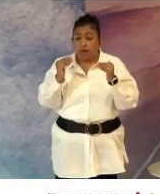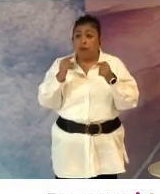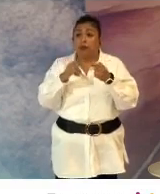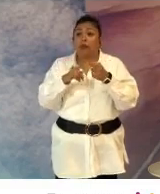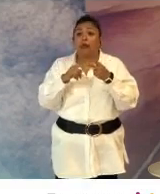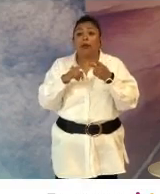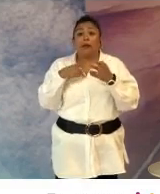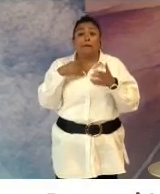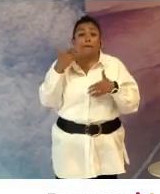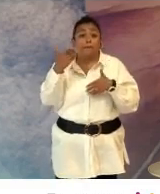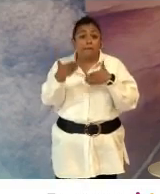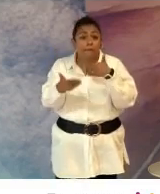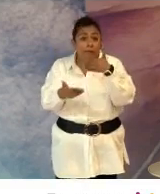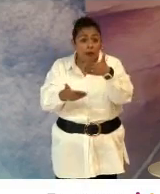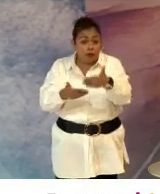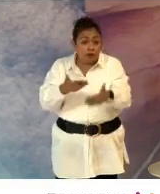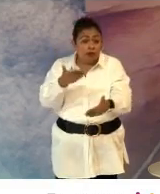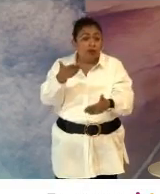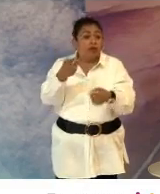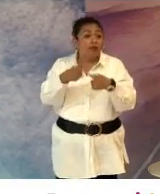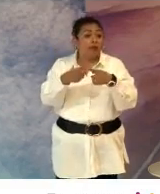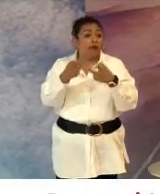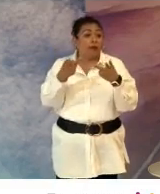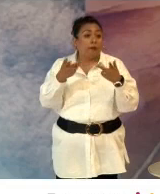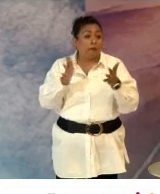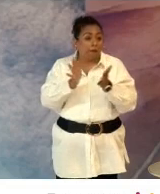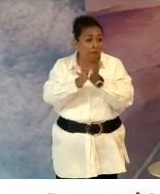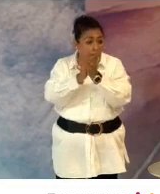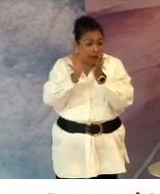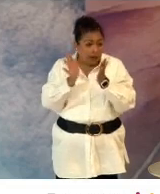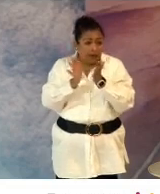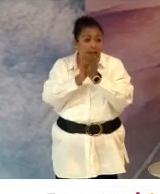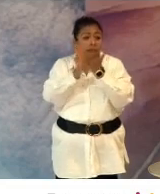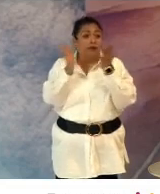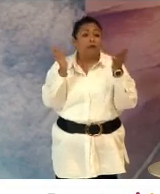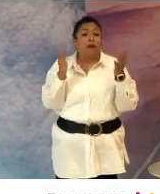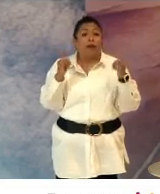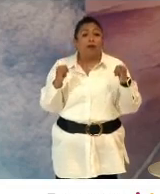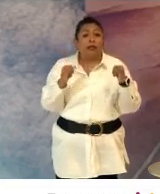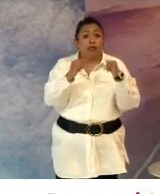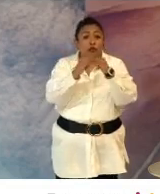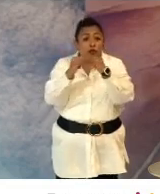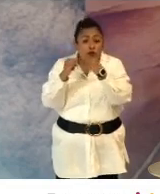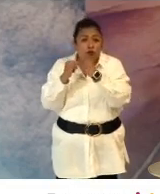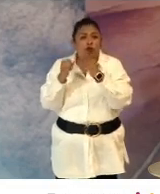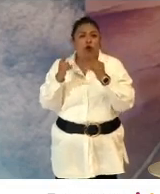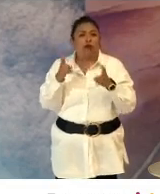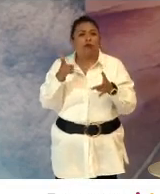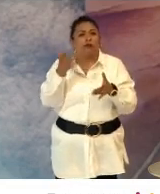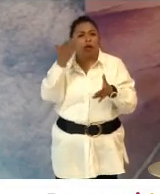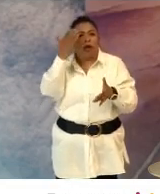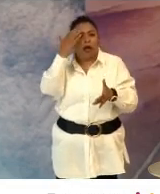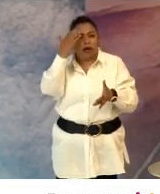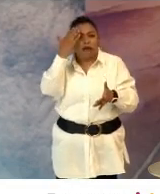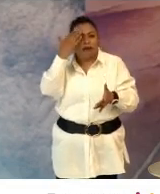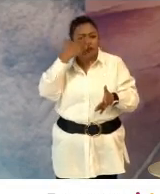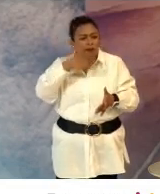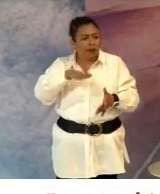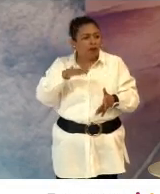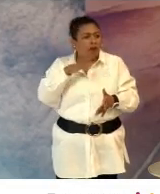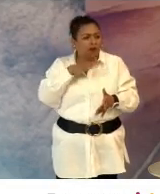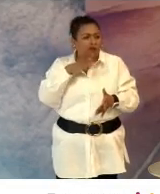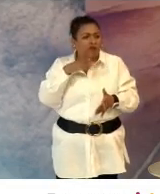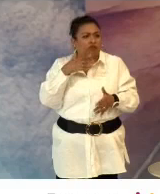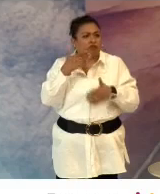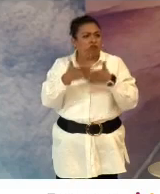los procesos de los participantes, las instituciones con las que estamos familiarizados, que nos han traído un